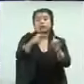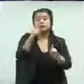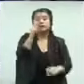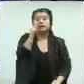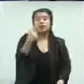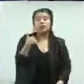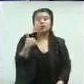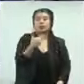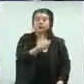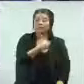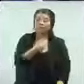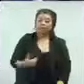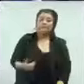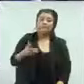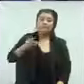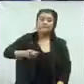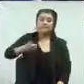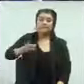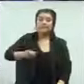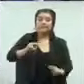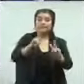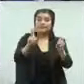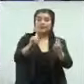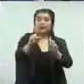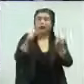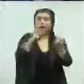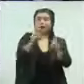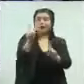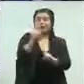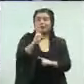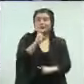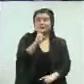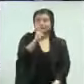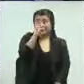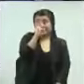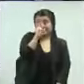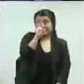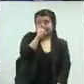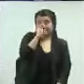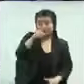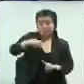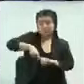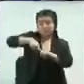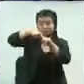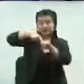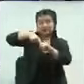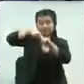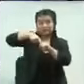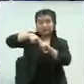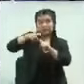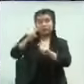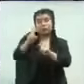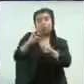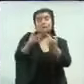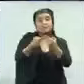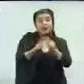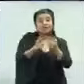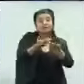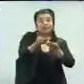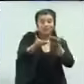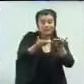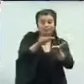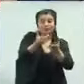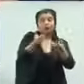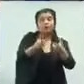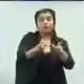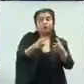diputado presidente, a eso no le podemos llamar estrictamente una deuda, pero sí a esos compromisos contractuales con esos proyectos, pero